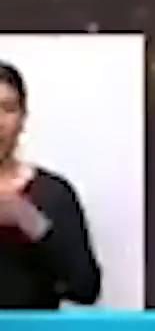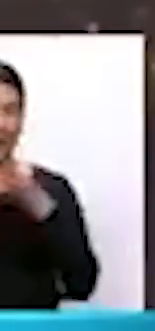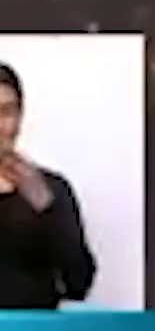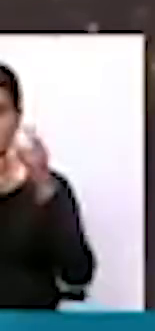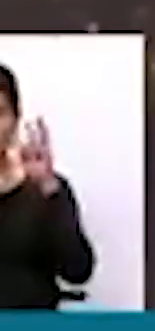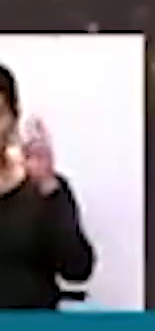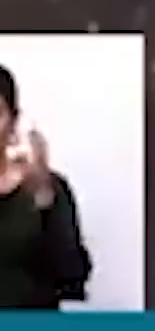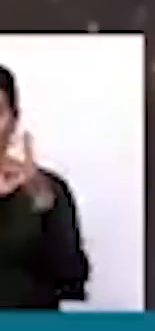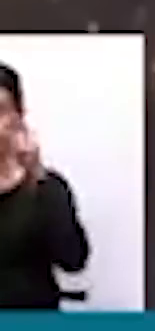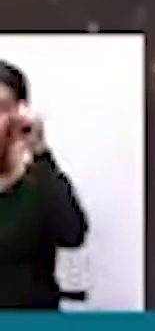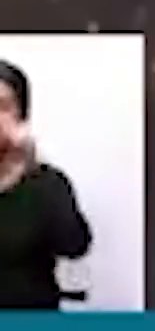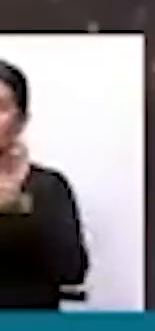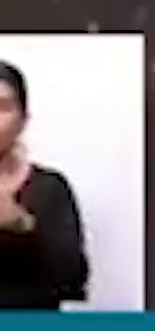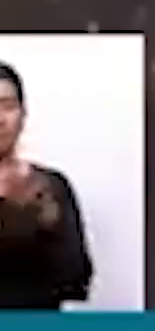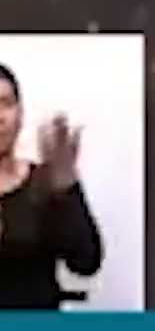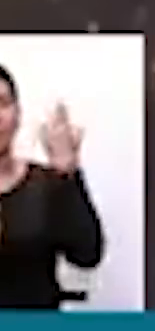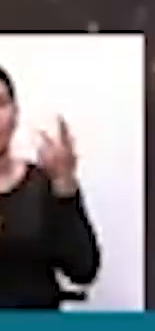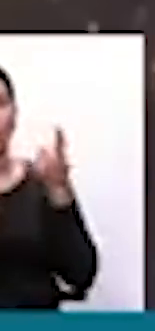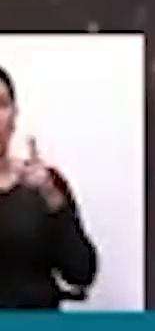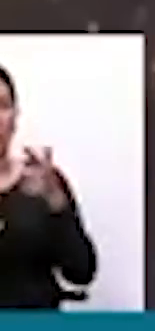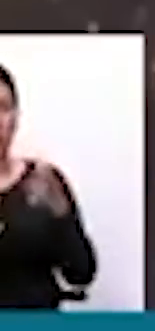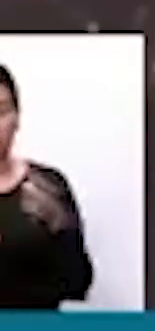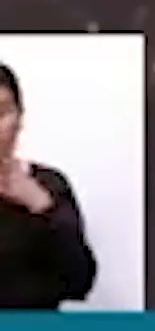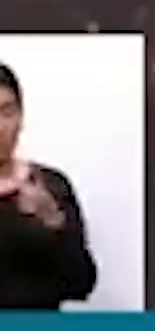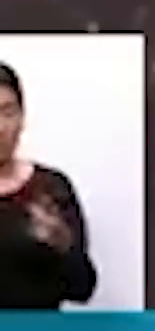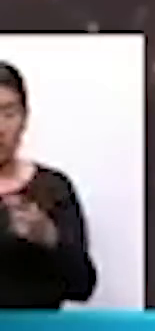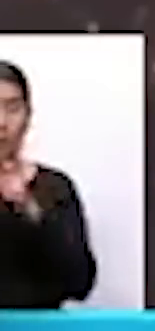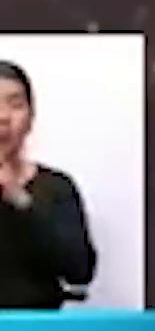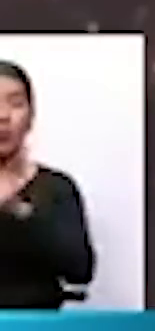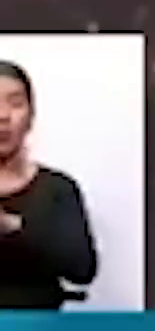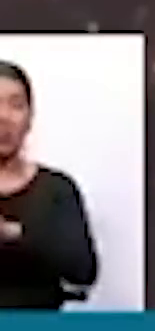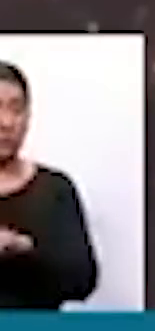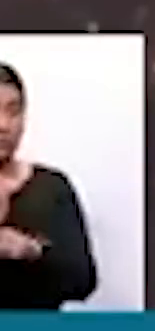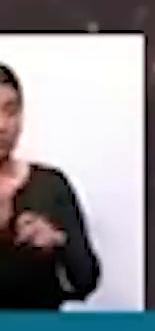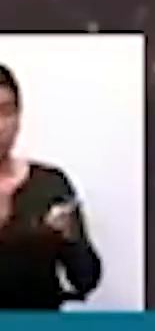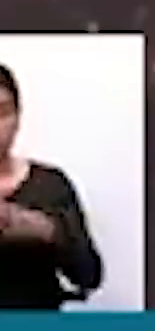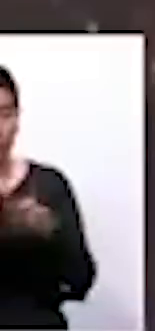de, si no firman este decreto que hemos hecho como borrador, me voy, y se